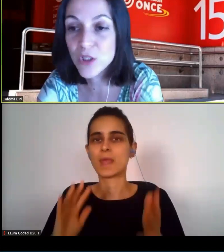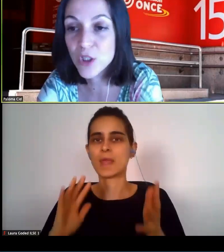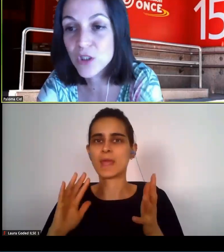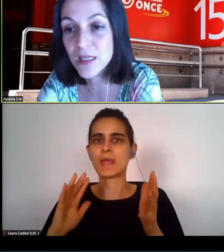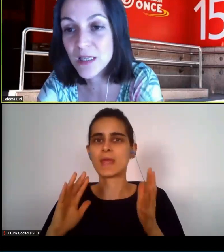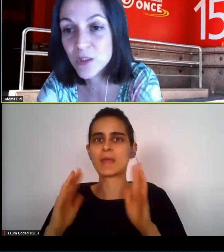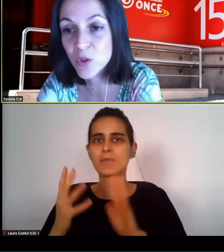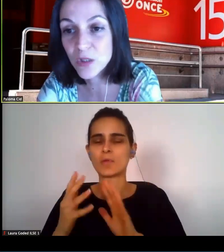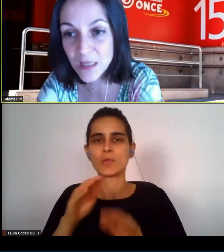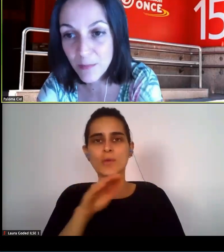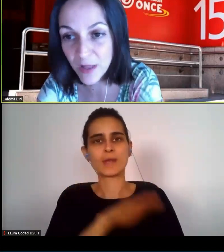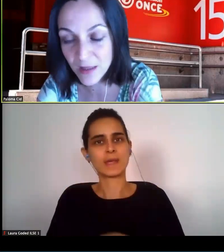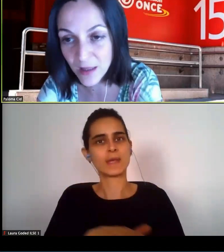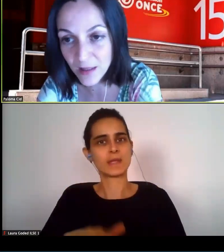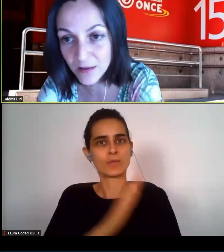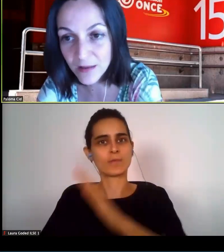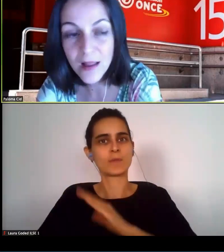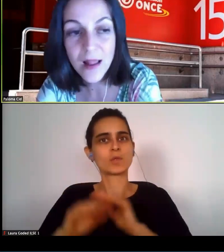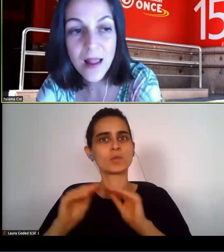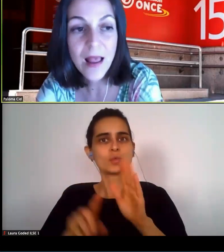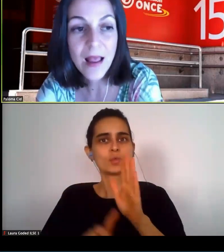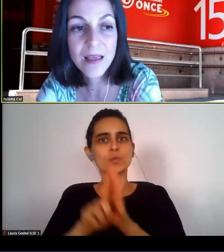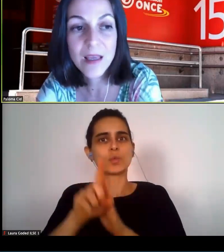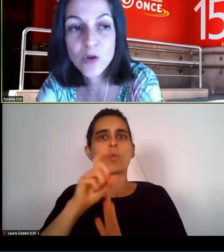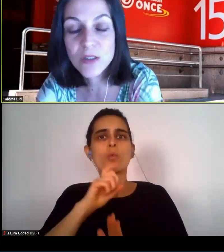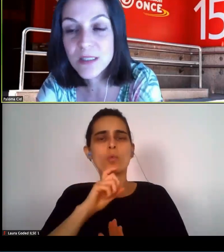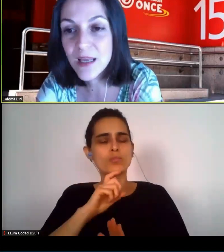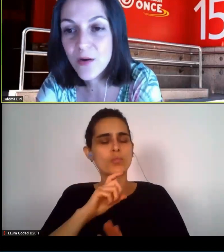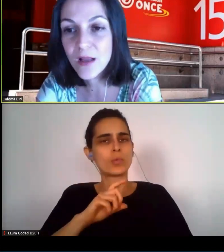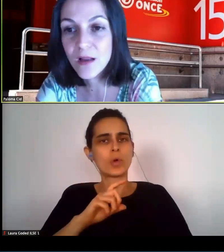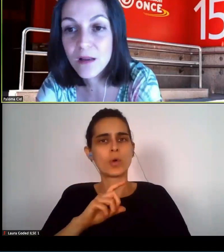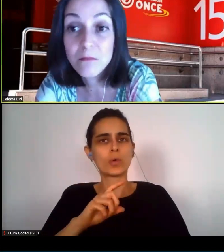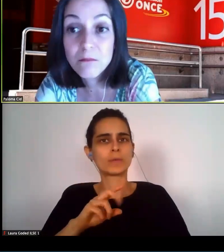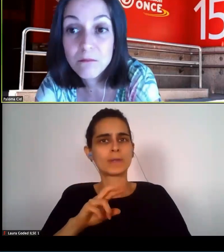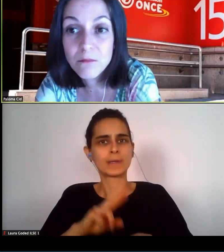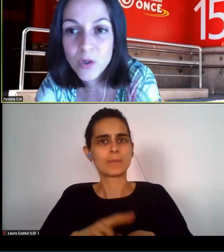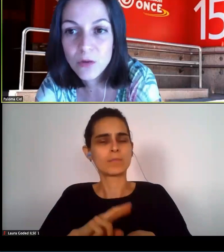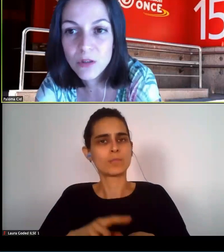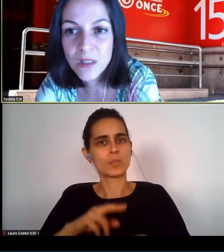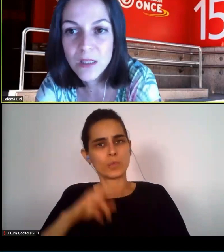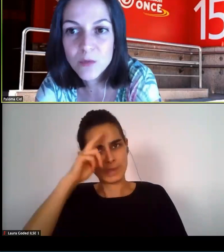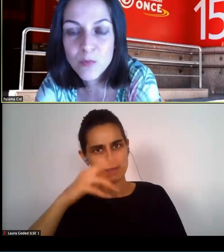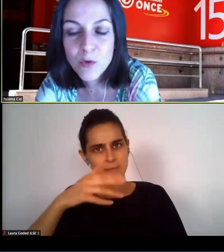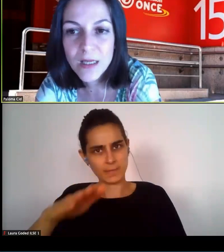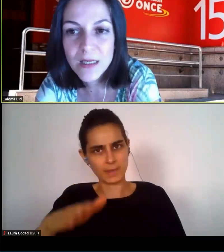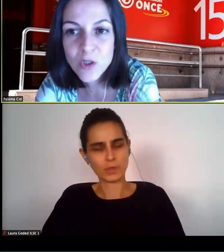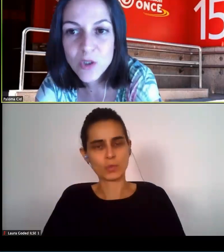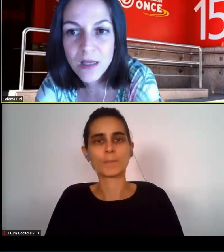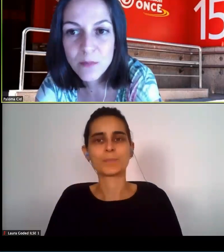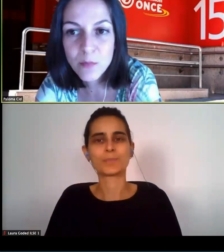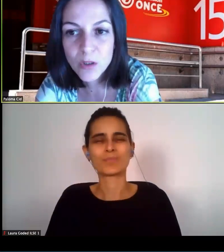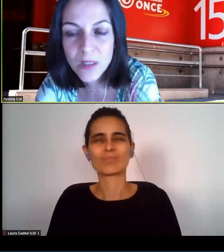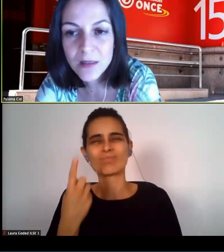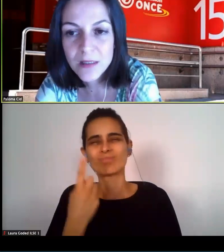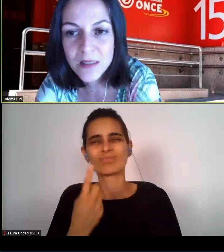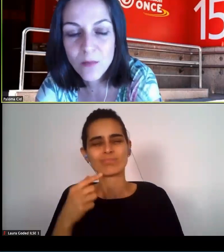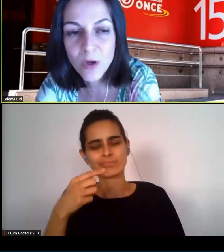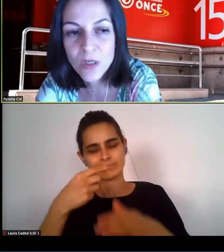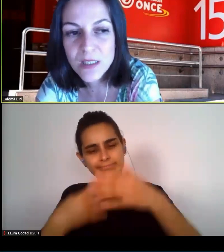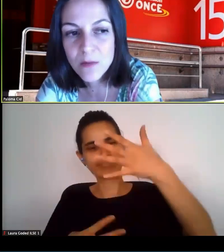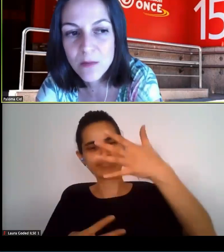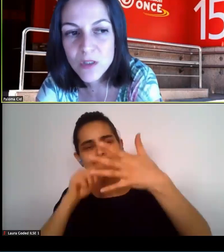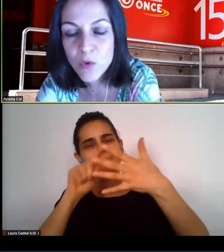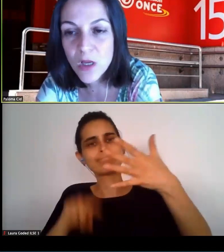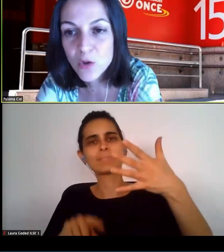los niños y niñas con discapacidad. Aquí hay cosas que ahora, bueno, no entendemos por qué son tan importantes, a lo